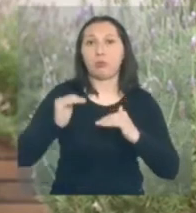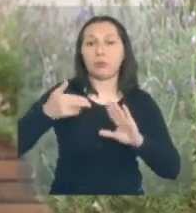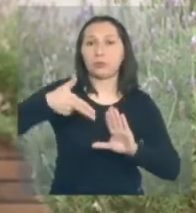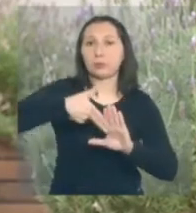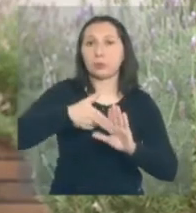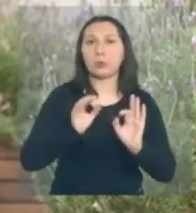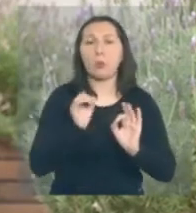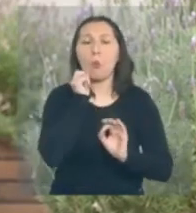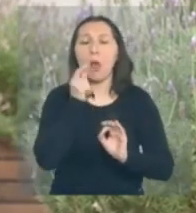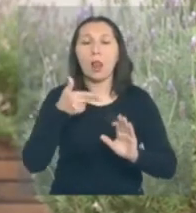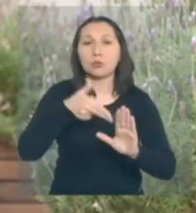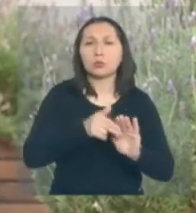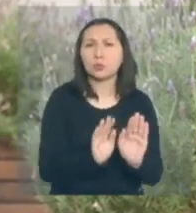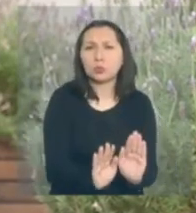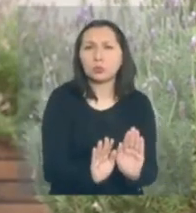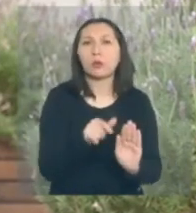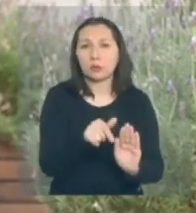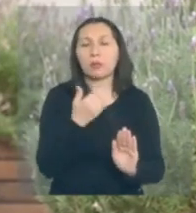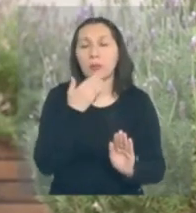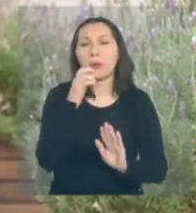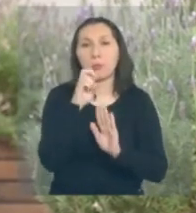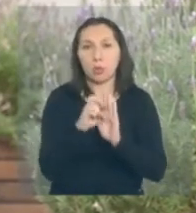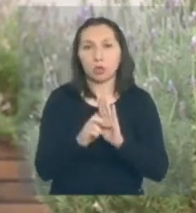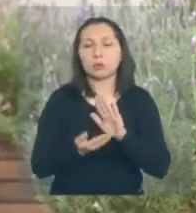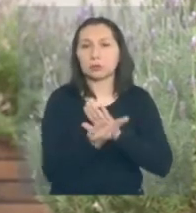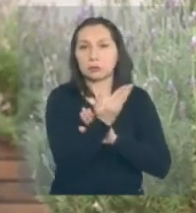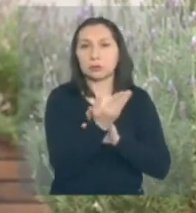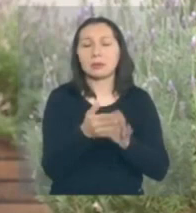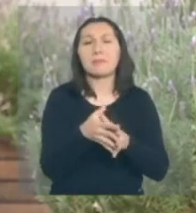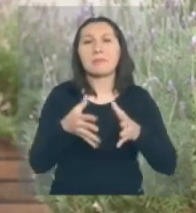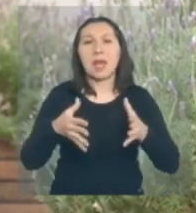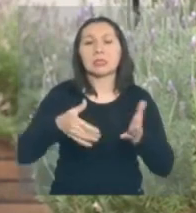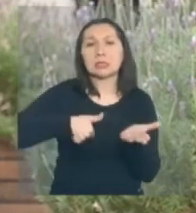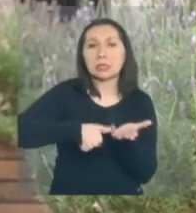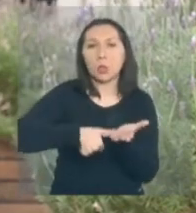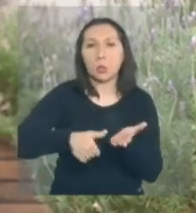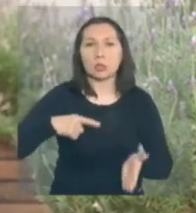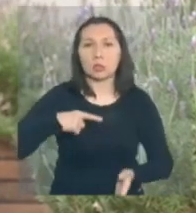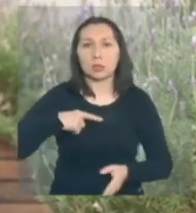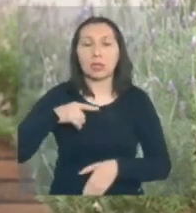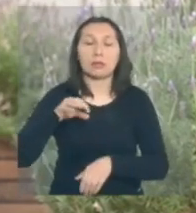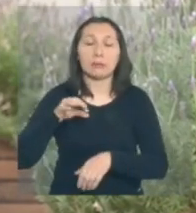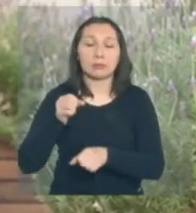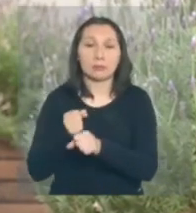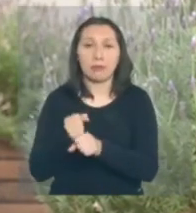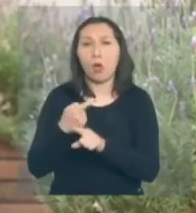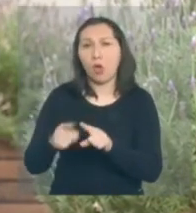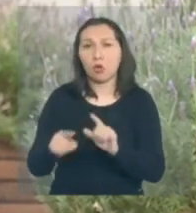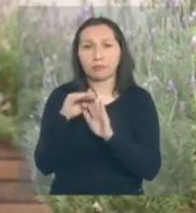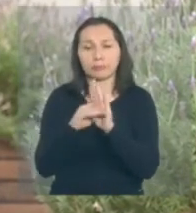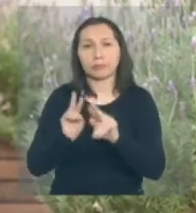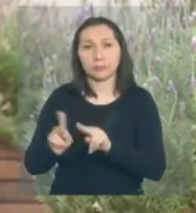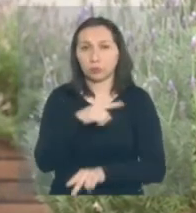combustibles, particularmente la parafina, que también serán proyectos ingresados, la ampliación de los seguros de cesantía y otras medidas que se tienen que ejecutar.